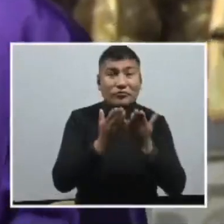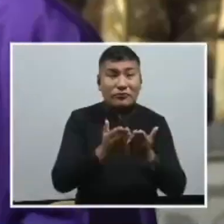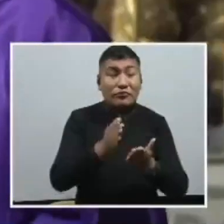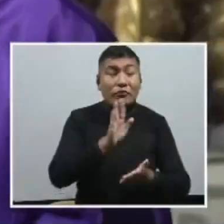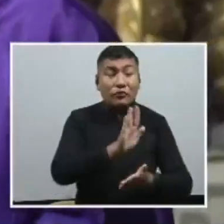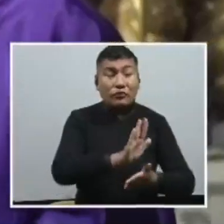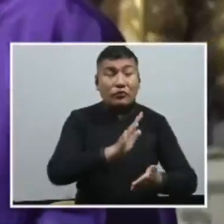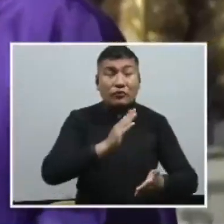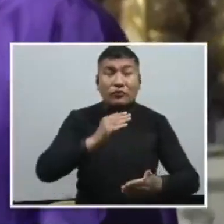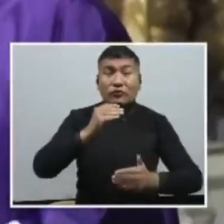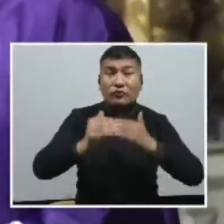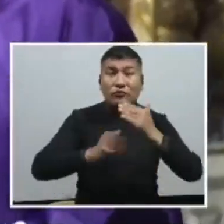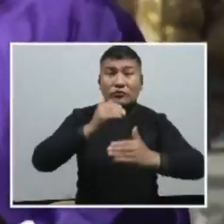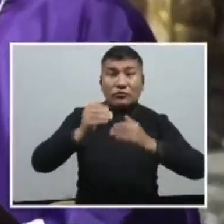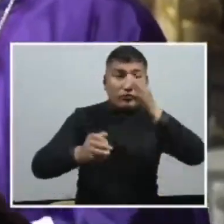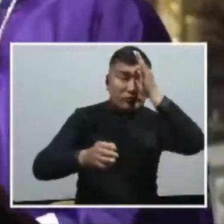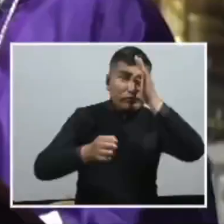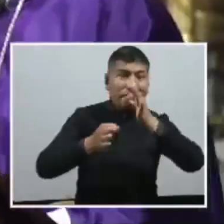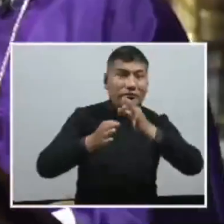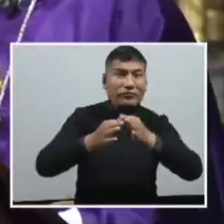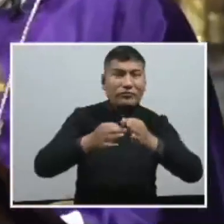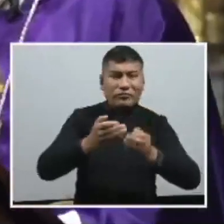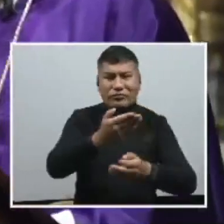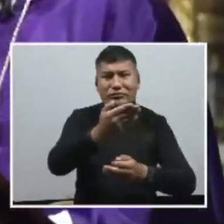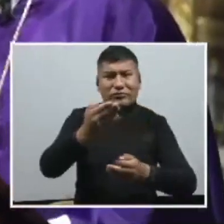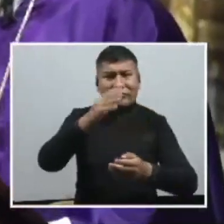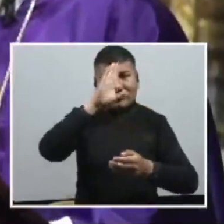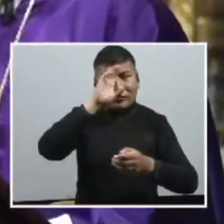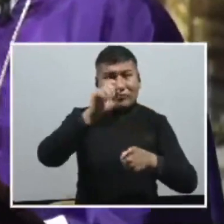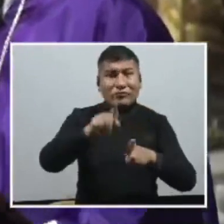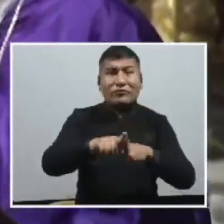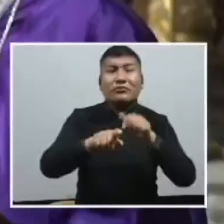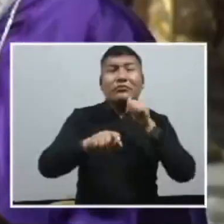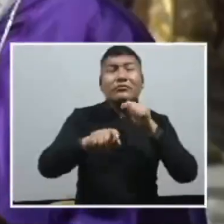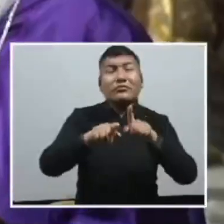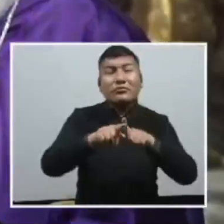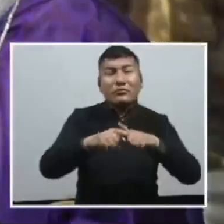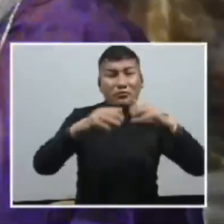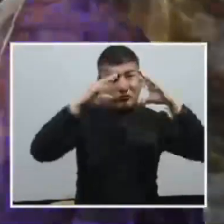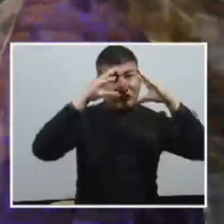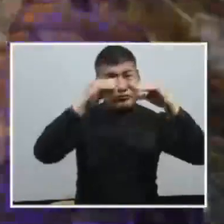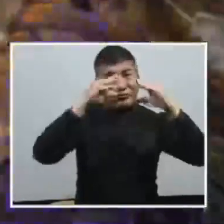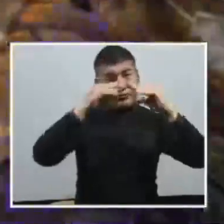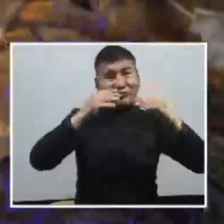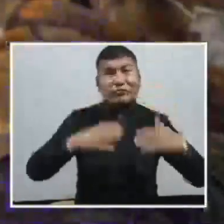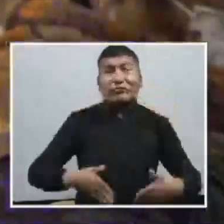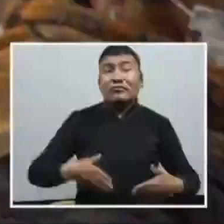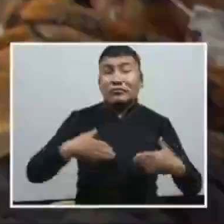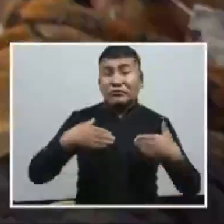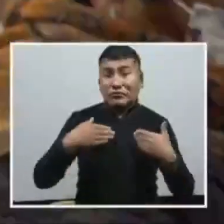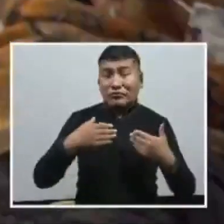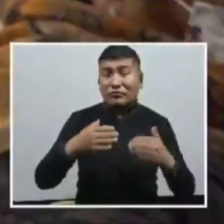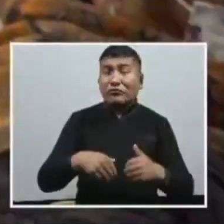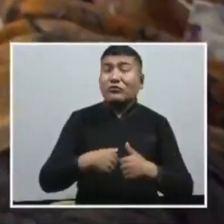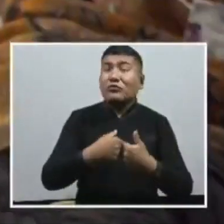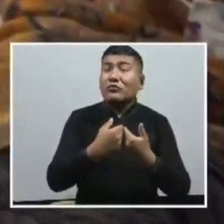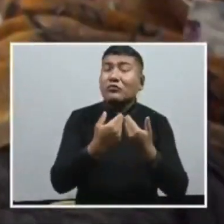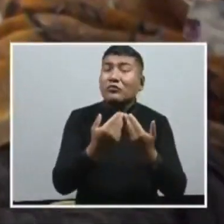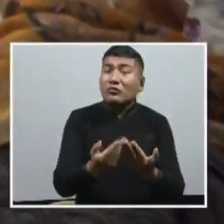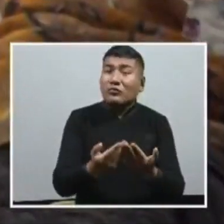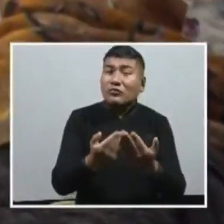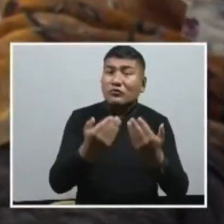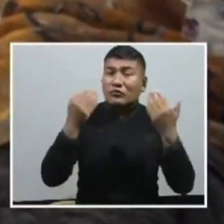fe, queridos hermanos y hermanas, es una gran catequesis sobre la vida misma, sobre cómo pasar de